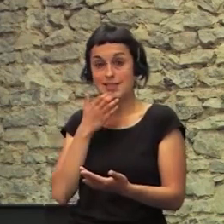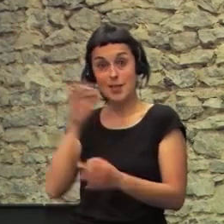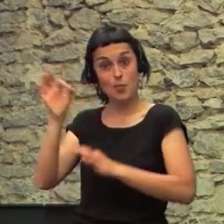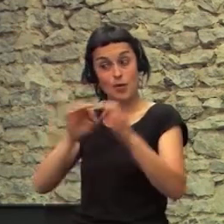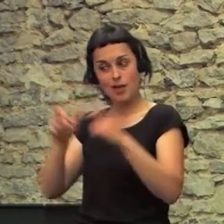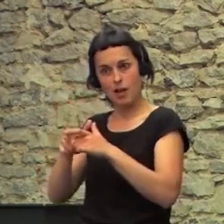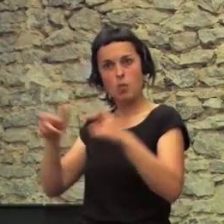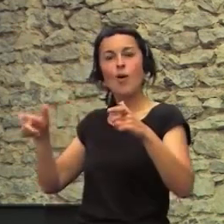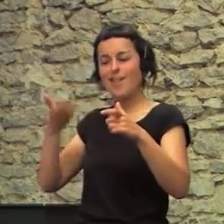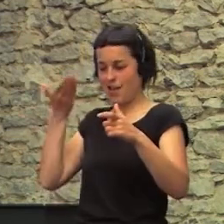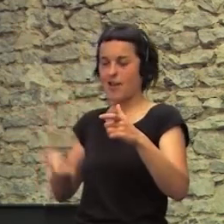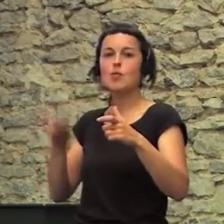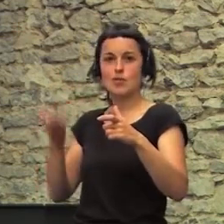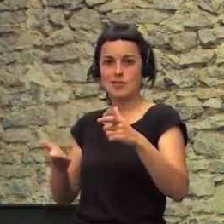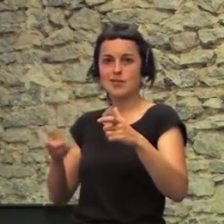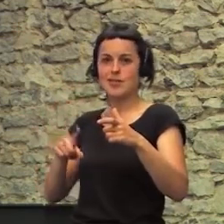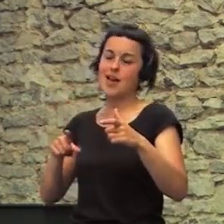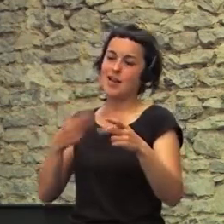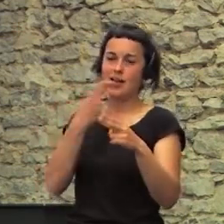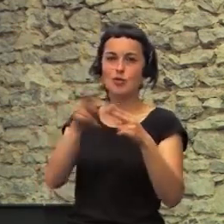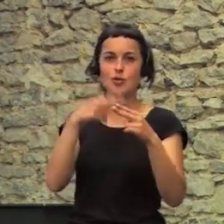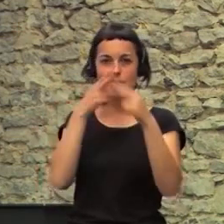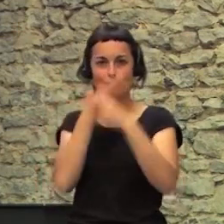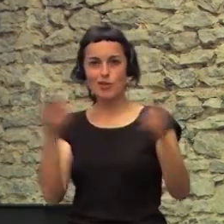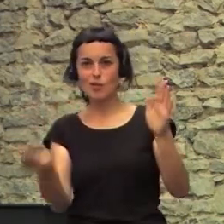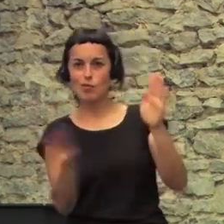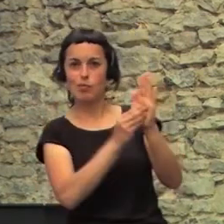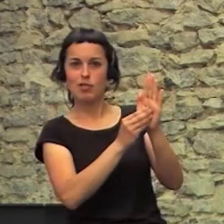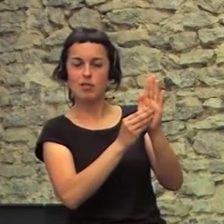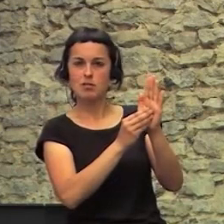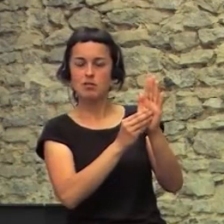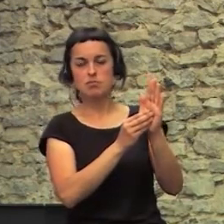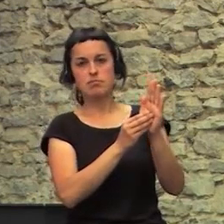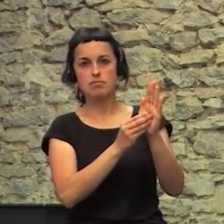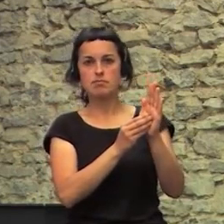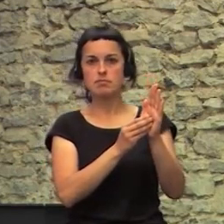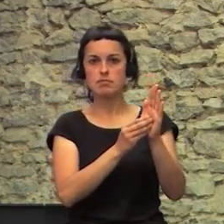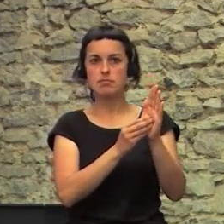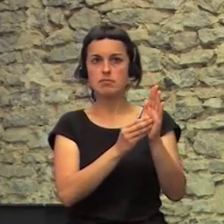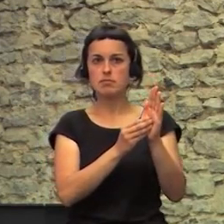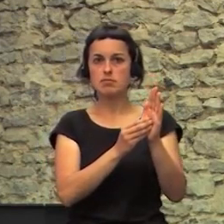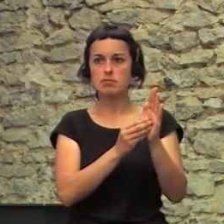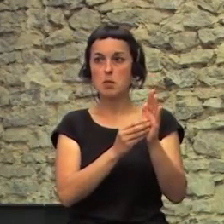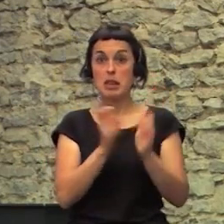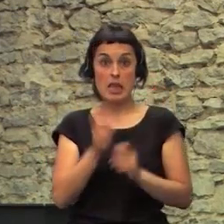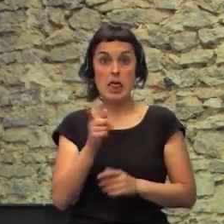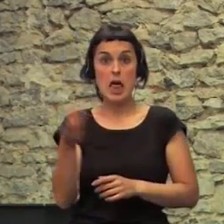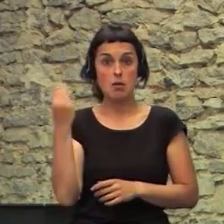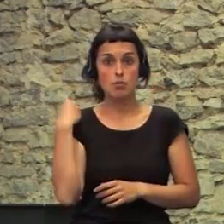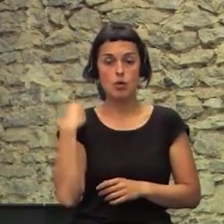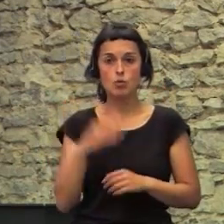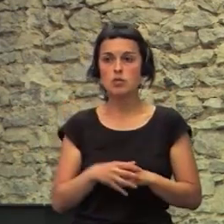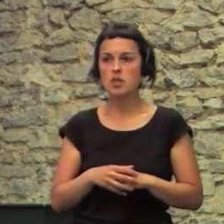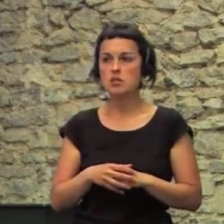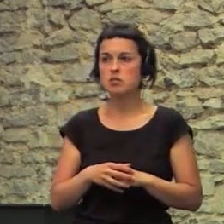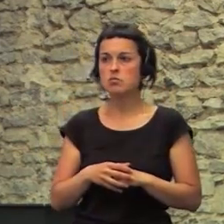más importante y entonces tenemos que meterlo en las agendas. Entonces, a mí es un dato de los que a mí me preguntan más,